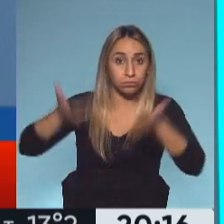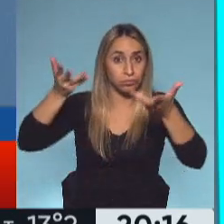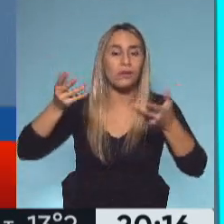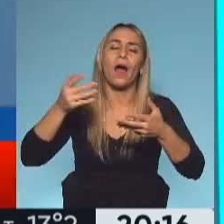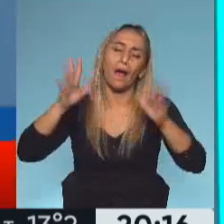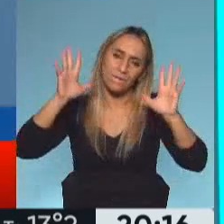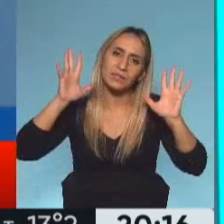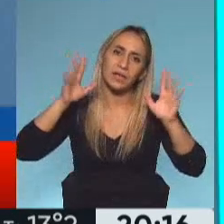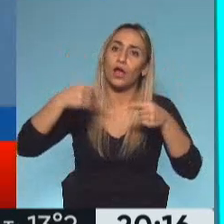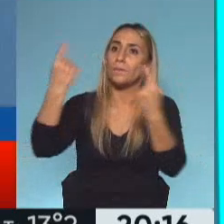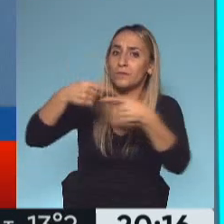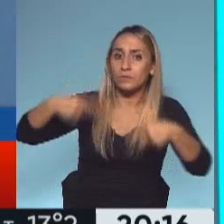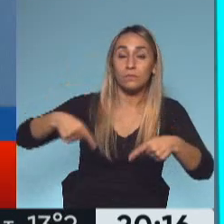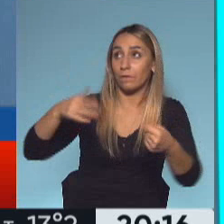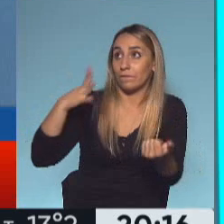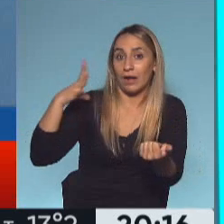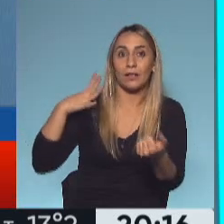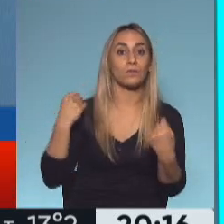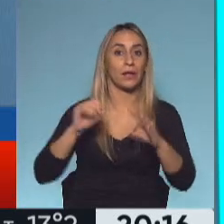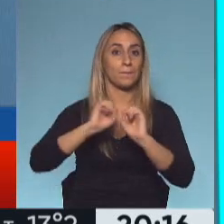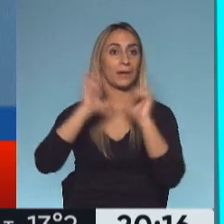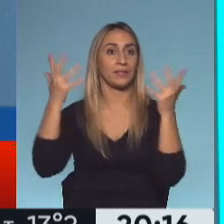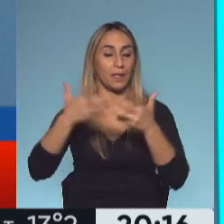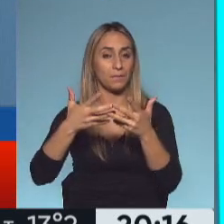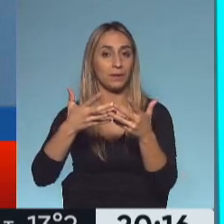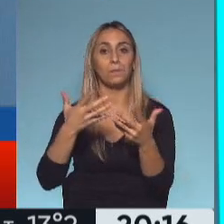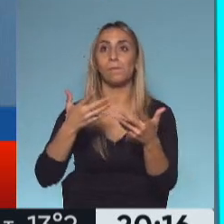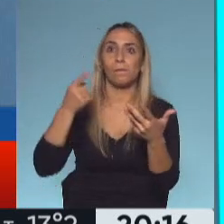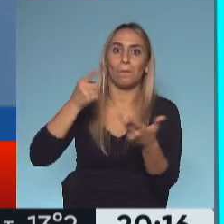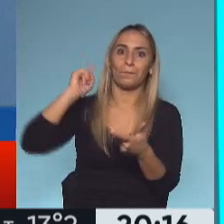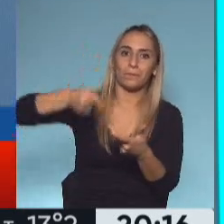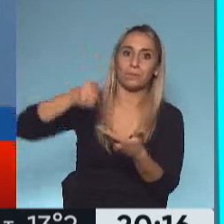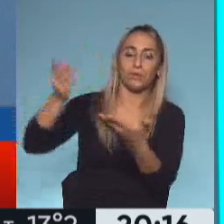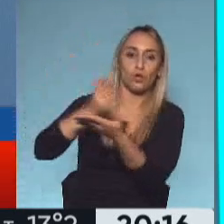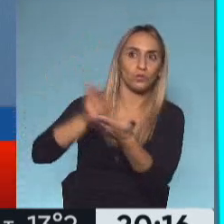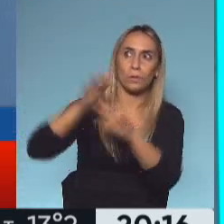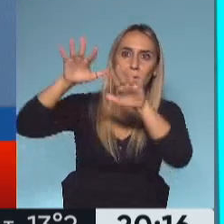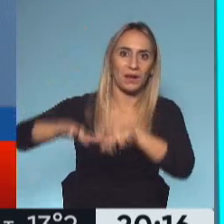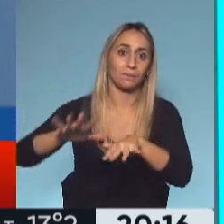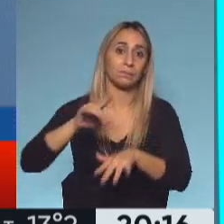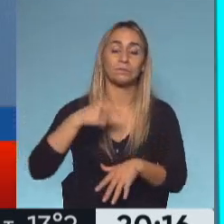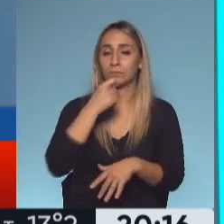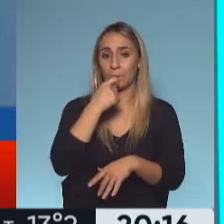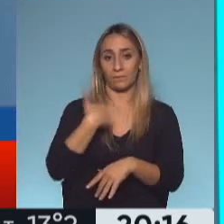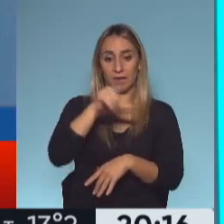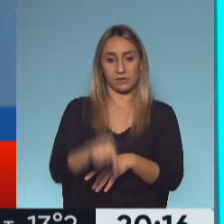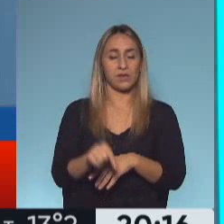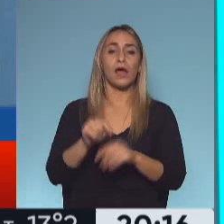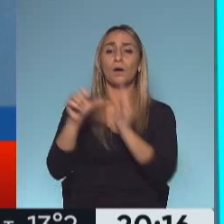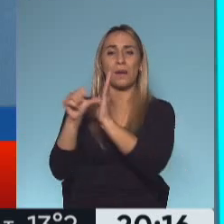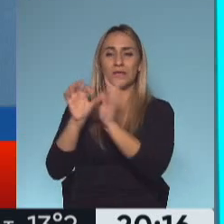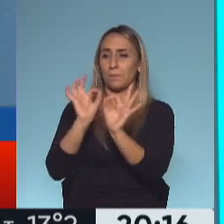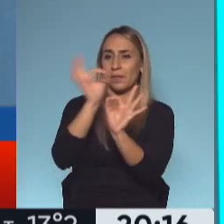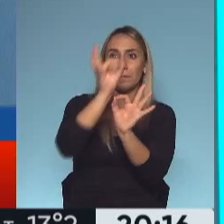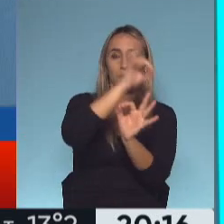algunos faltantes porque la pandemia impone restricciones a la producción, no solamente en países cercanos, sino también en muchos de los